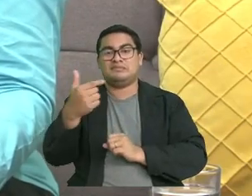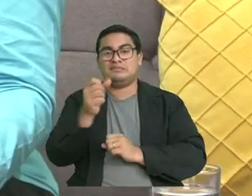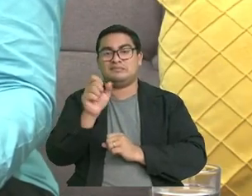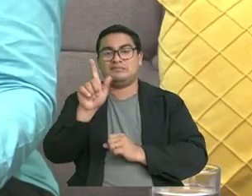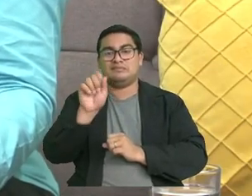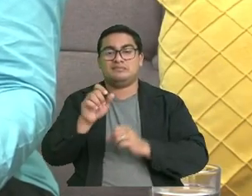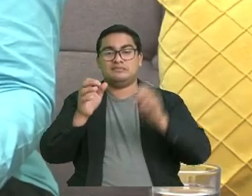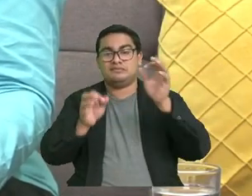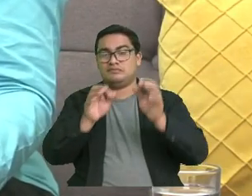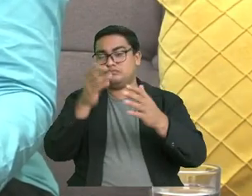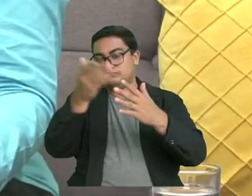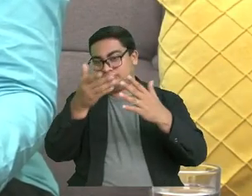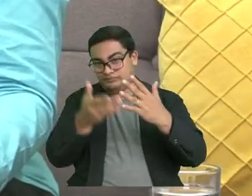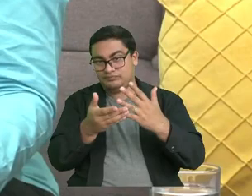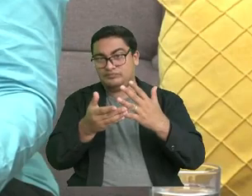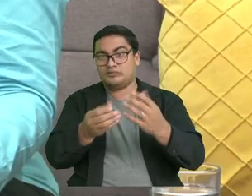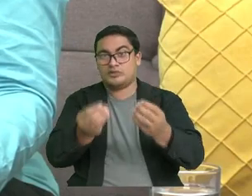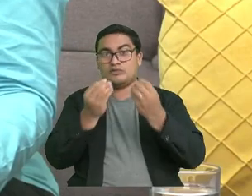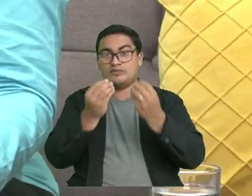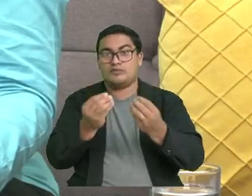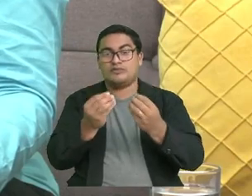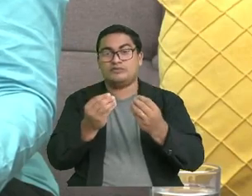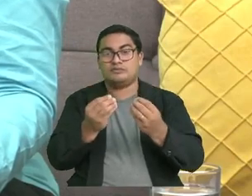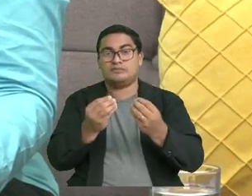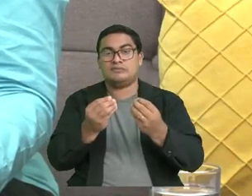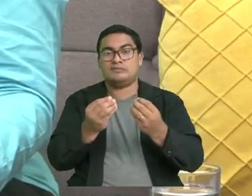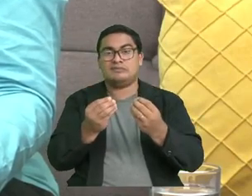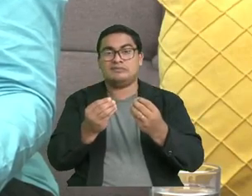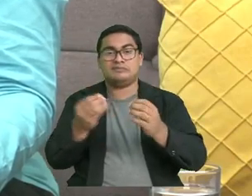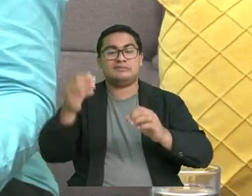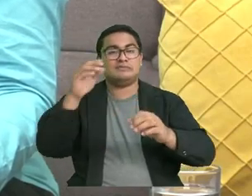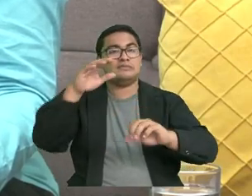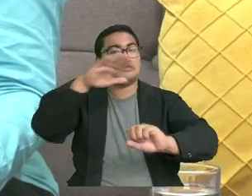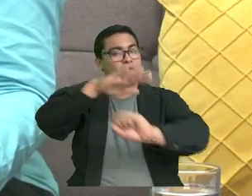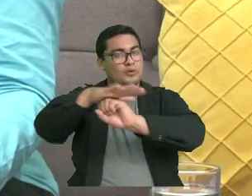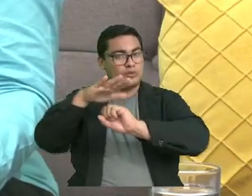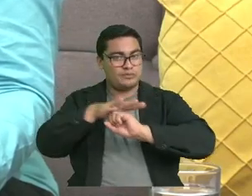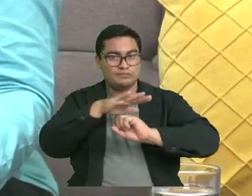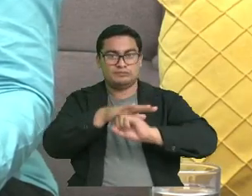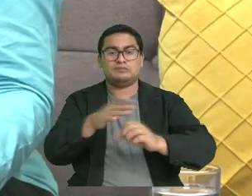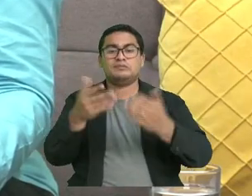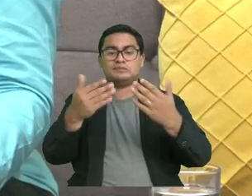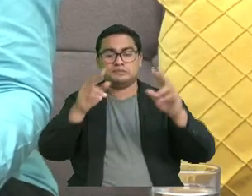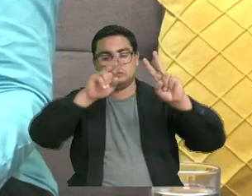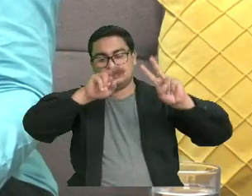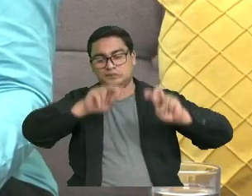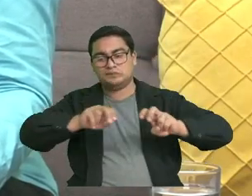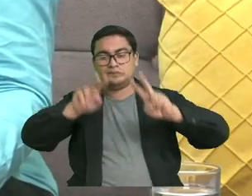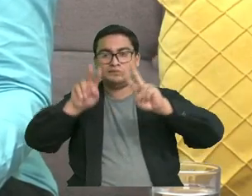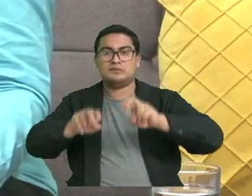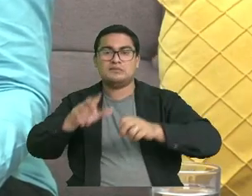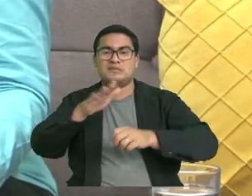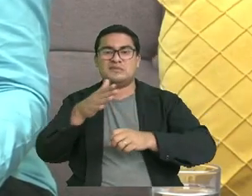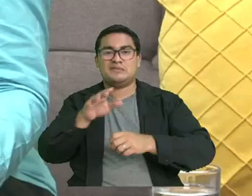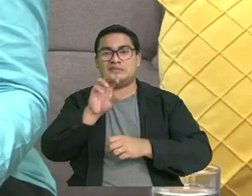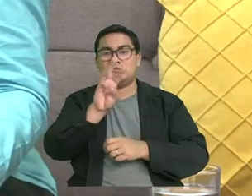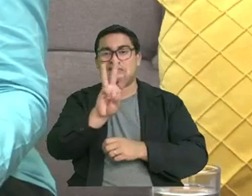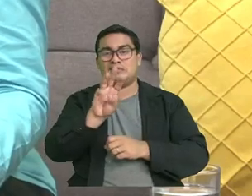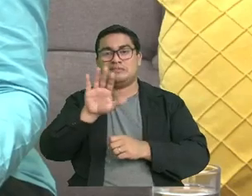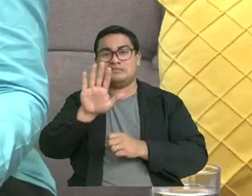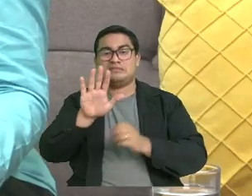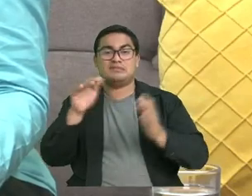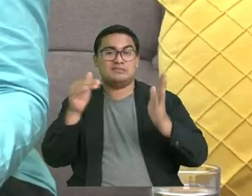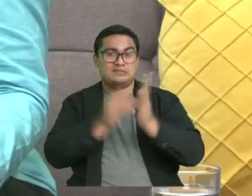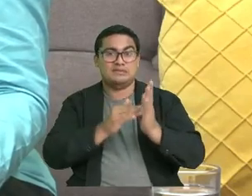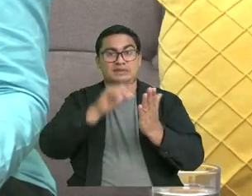jurídico, la mayoría de las comisiones, sí, sí, hemos examinado hasta más de 35